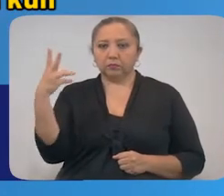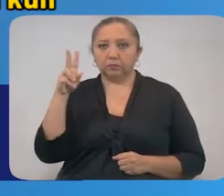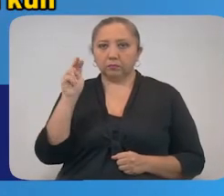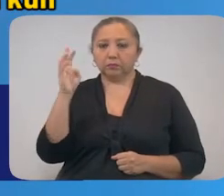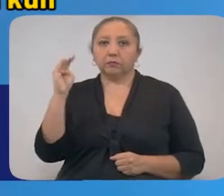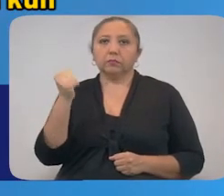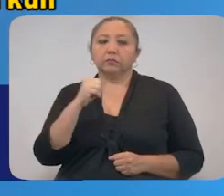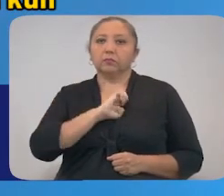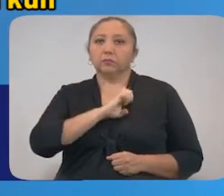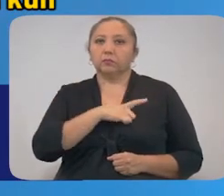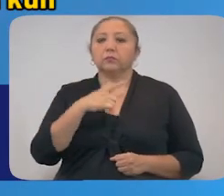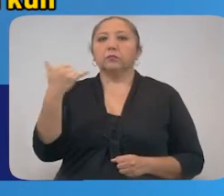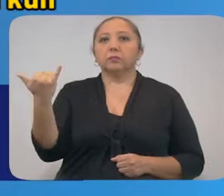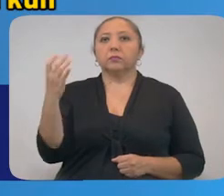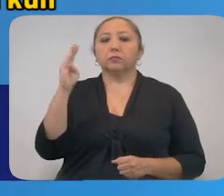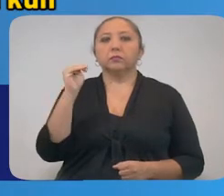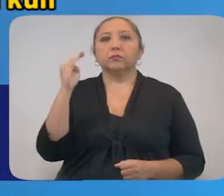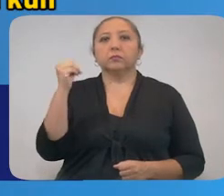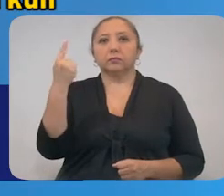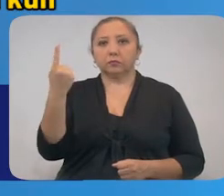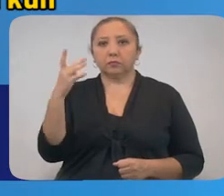9992-008489 en español y